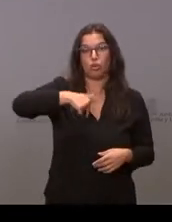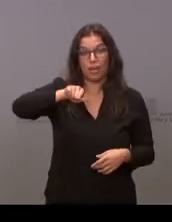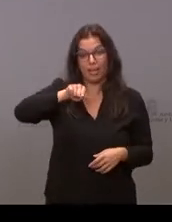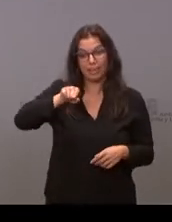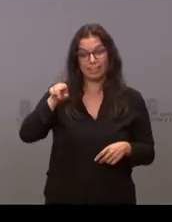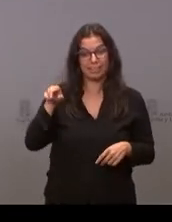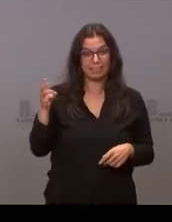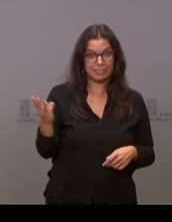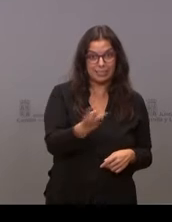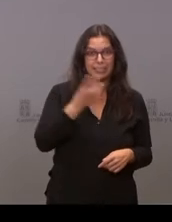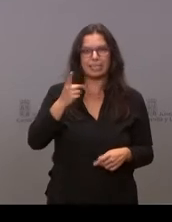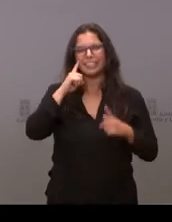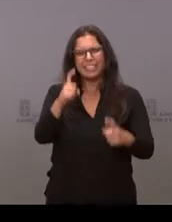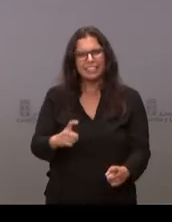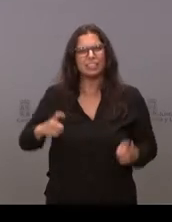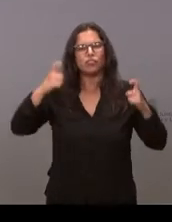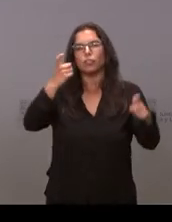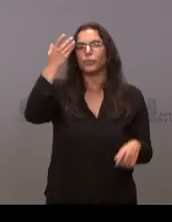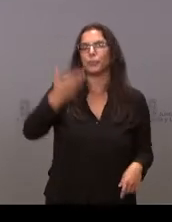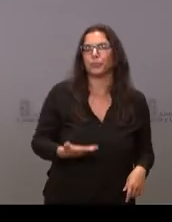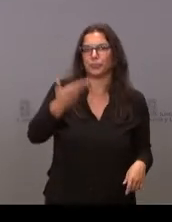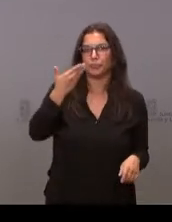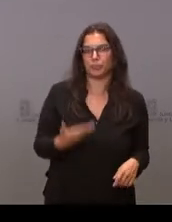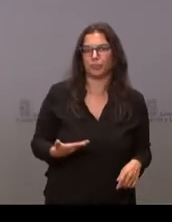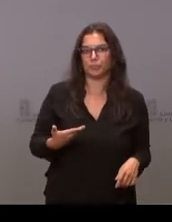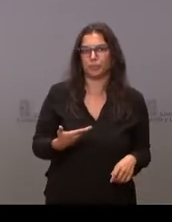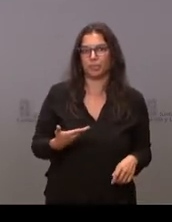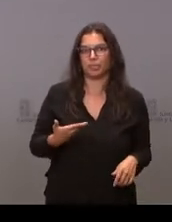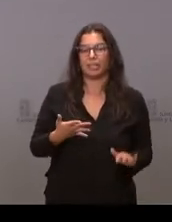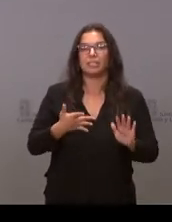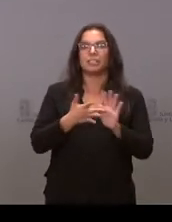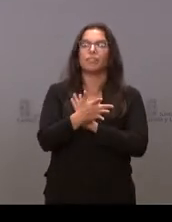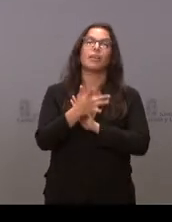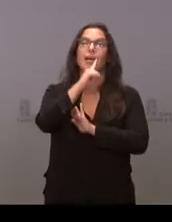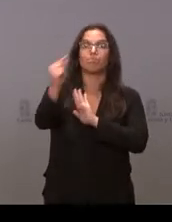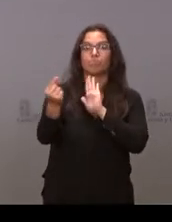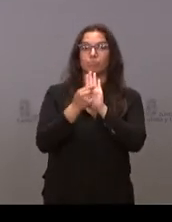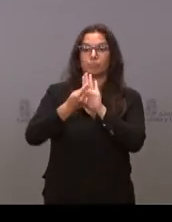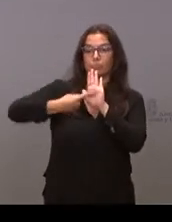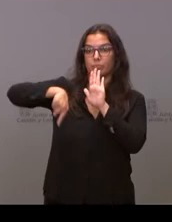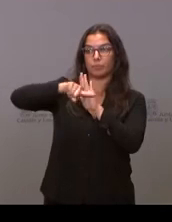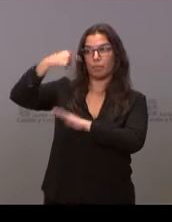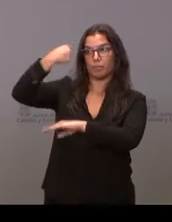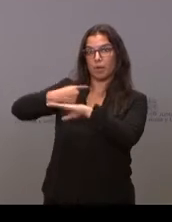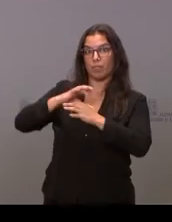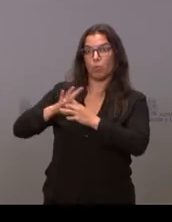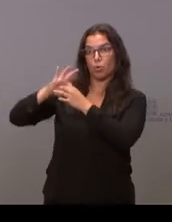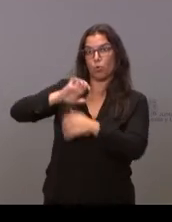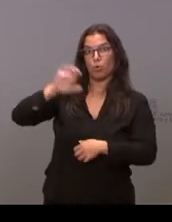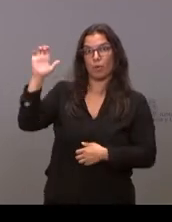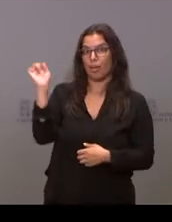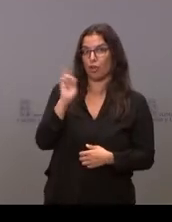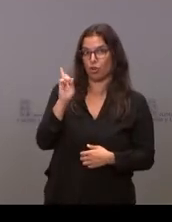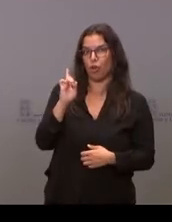un esfuerzo muy importante, que no es un requisito planteado por la Unión Europea, por Bruselas, sino que es